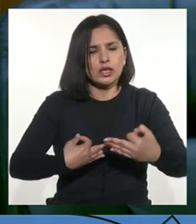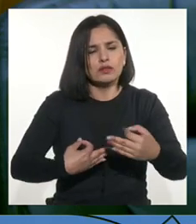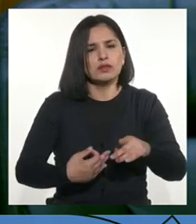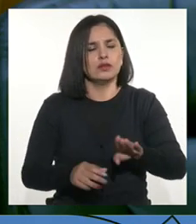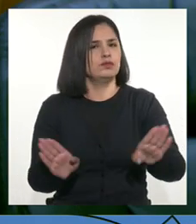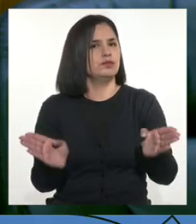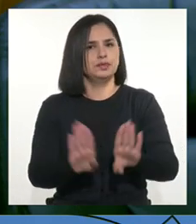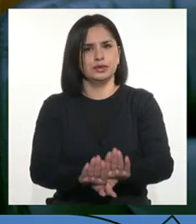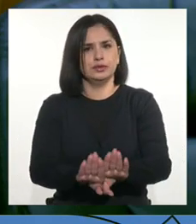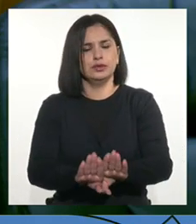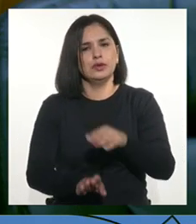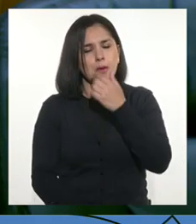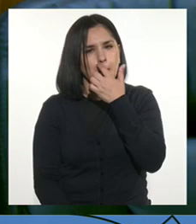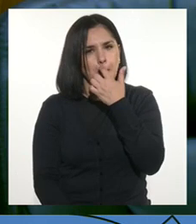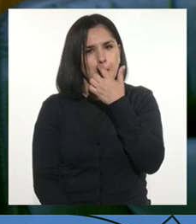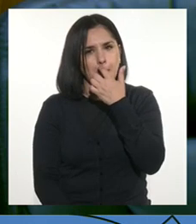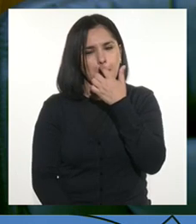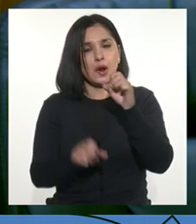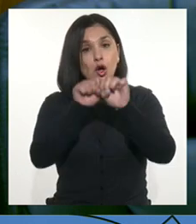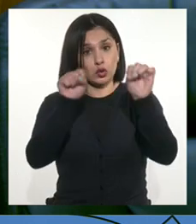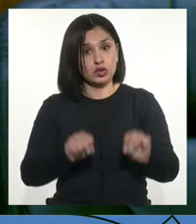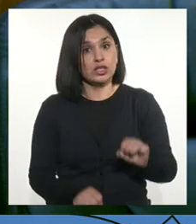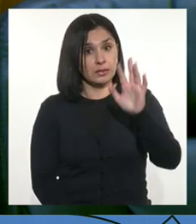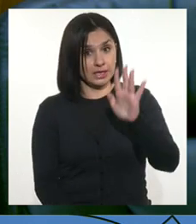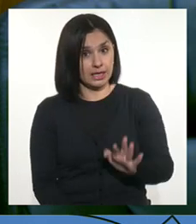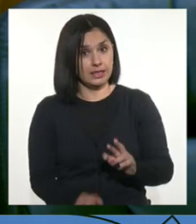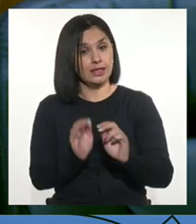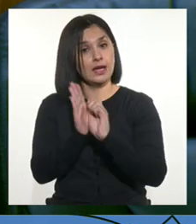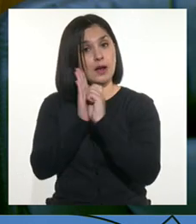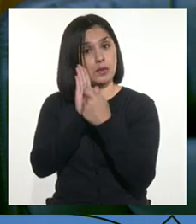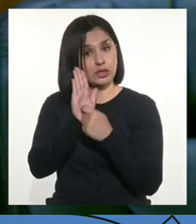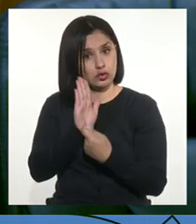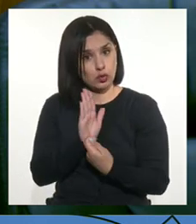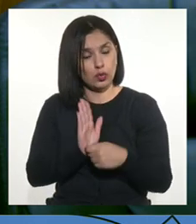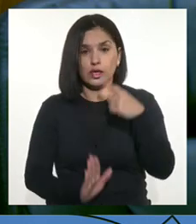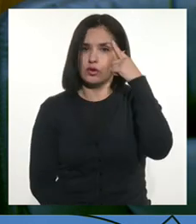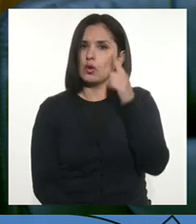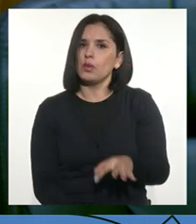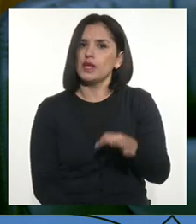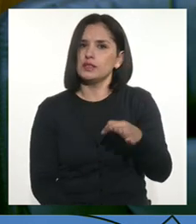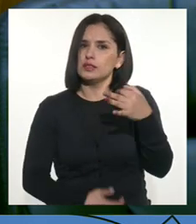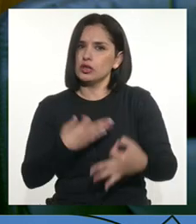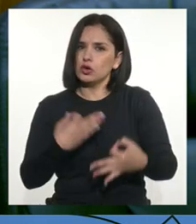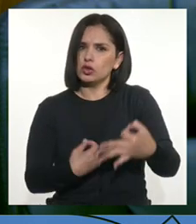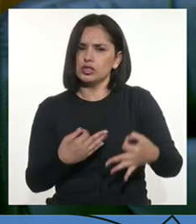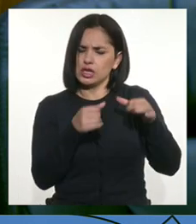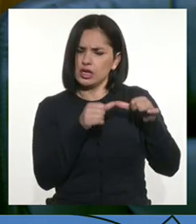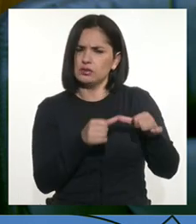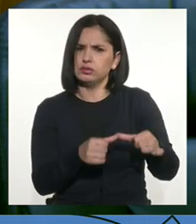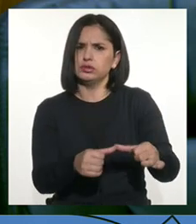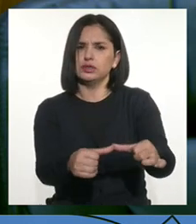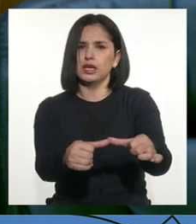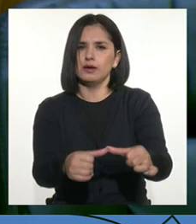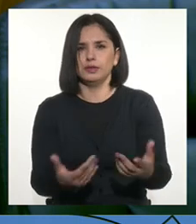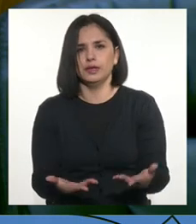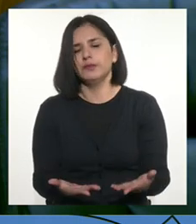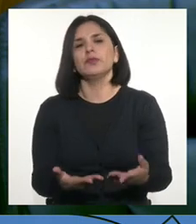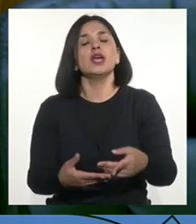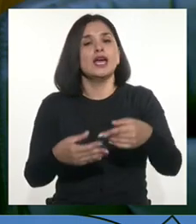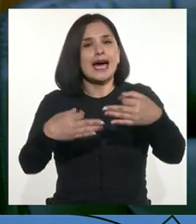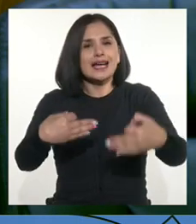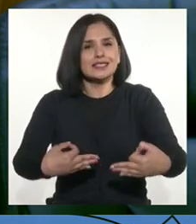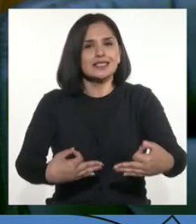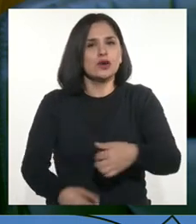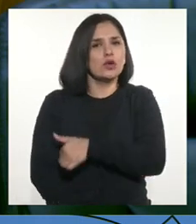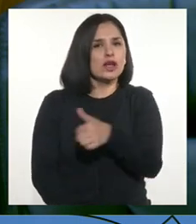un ordenamiento de estas características el presupuesto para decisiones judiciales previsibles y estables que a su vez la garantía a